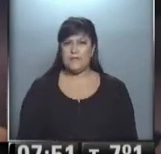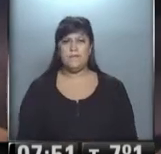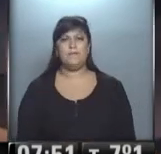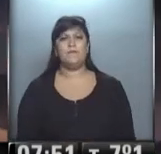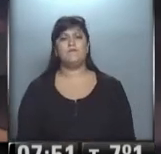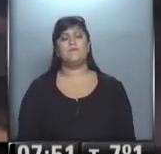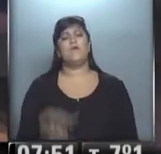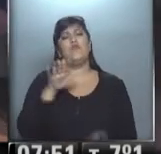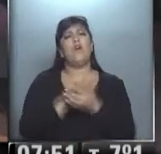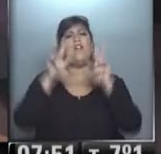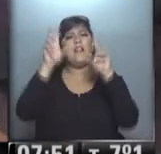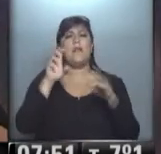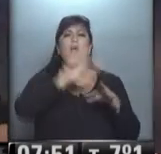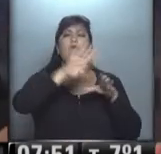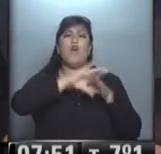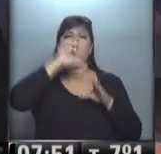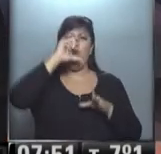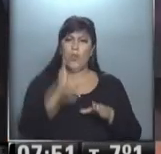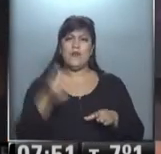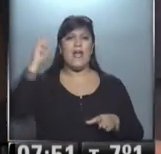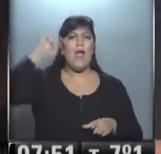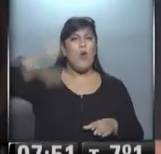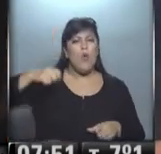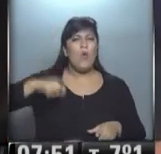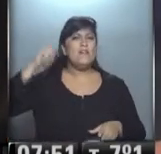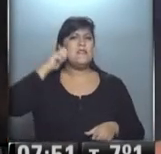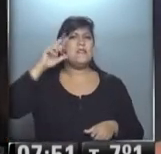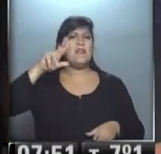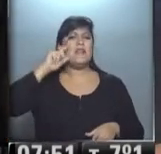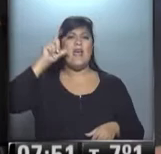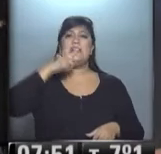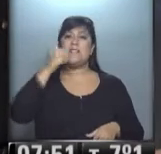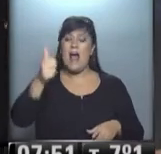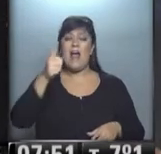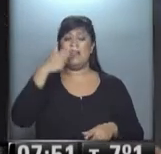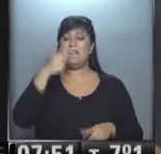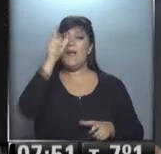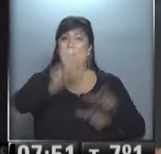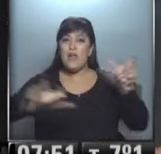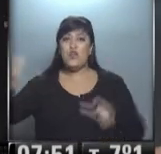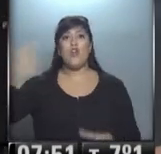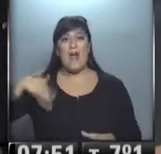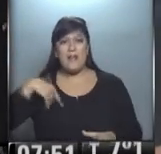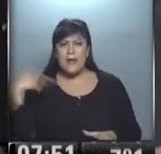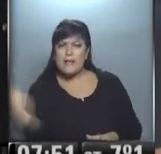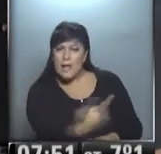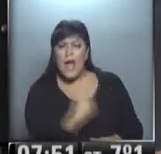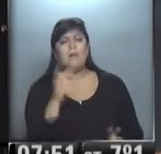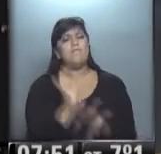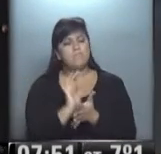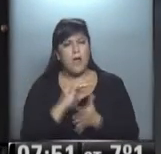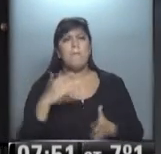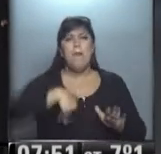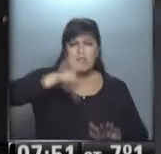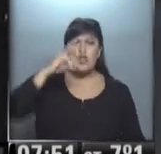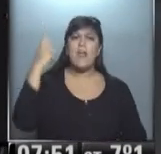los fondos buitres y el juez estadounidense thomas griesa son considerados por la mayoría de los argentinos como los responsables de la continuidad del litigio con